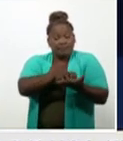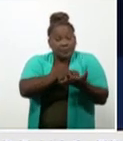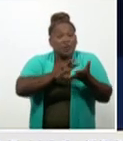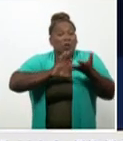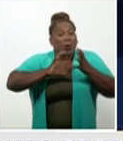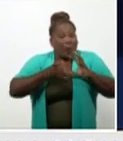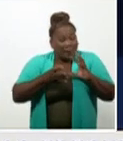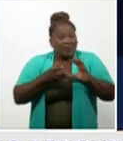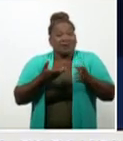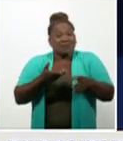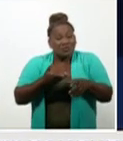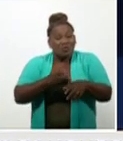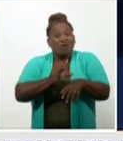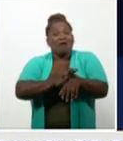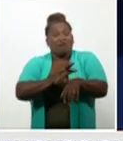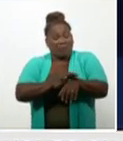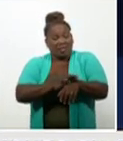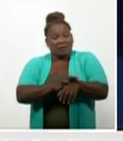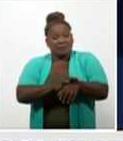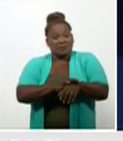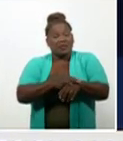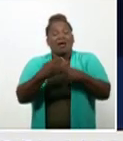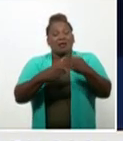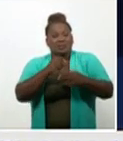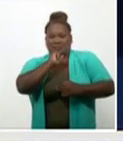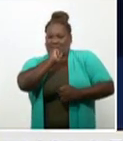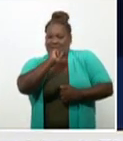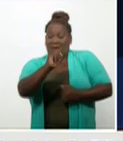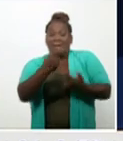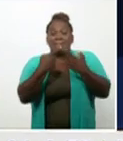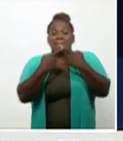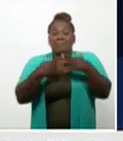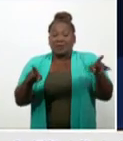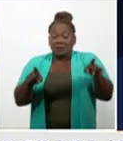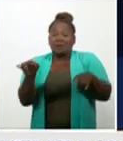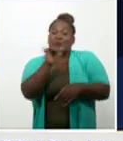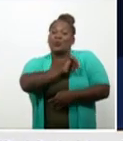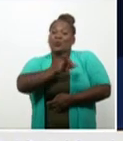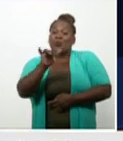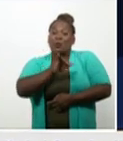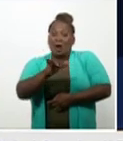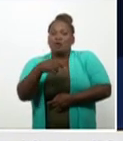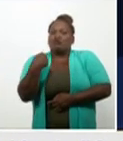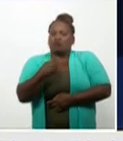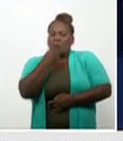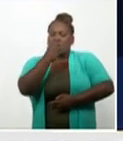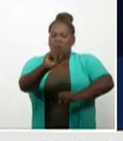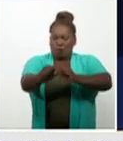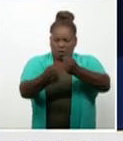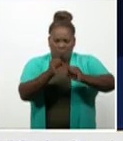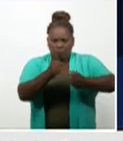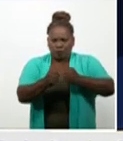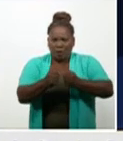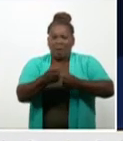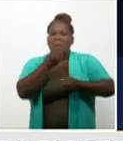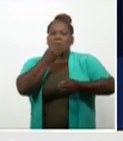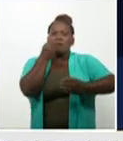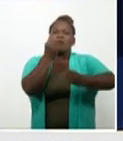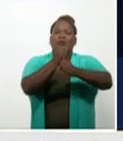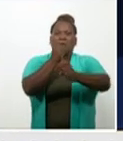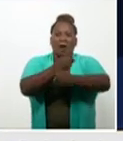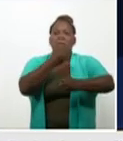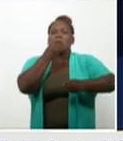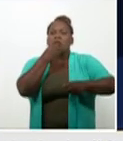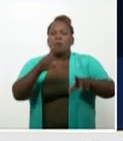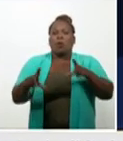epidemiológica lo hace más difícil, pero también está en nuestras manos, está en manos de la población cubana, de